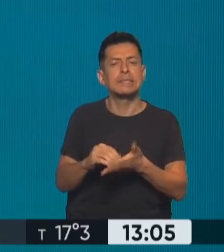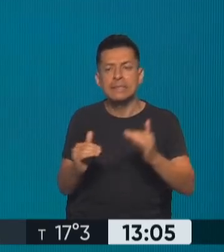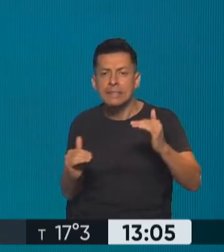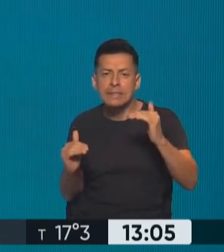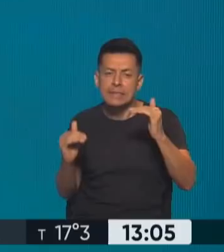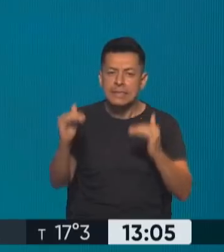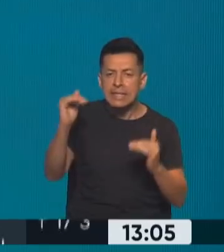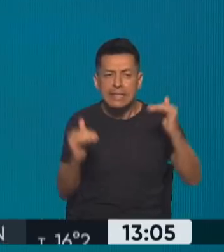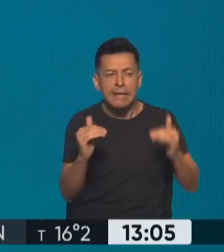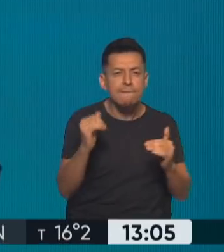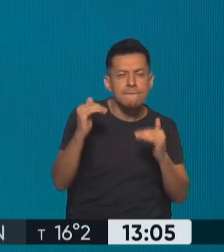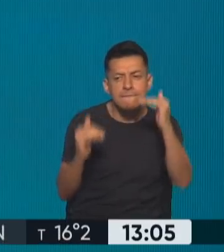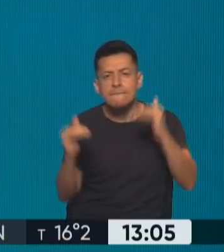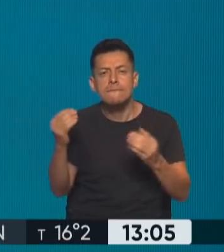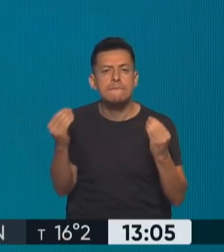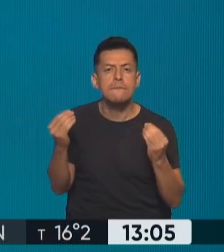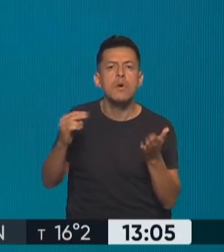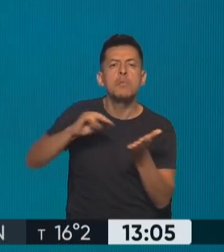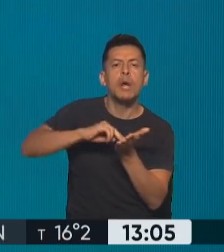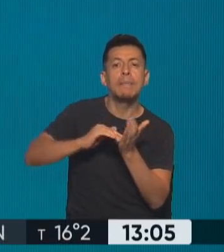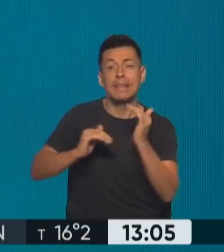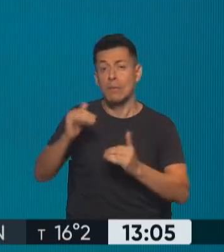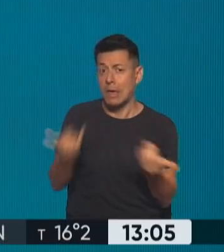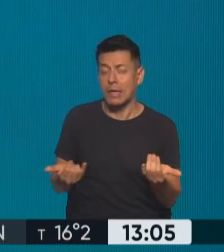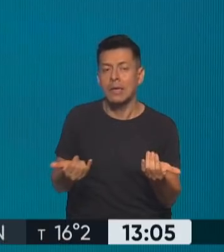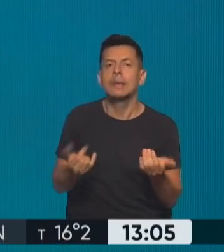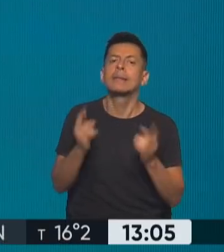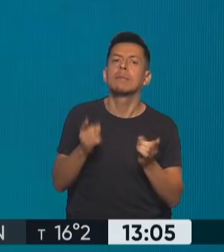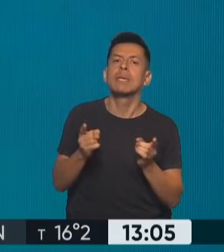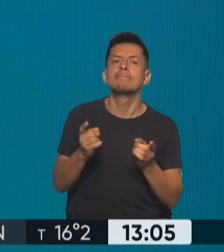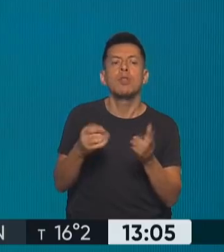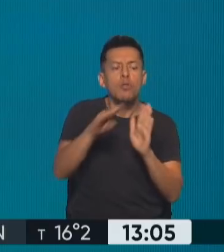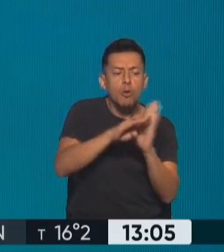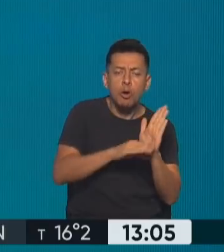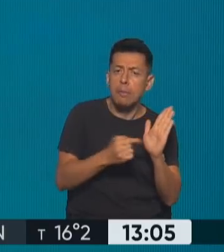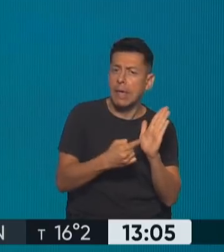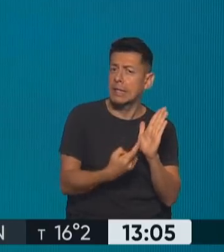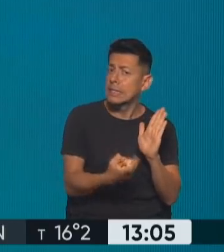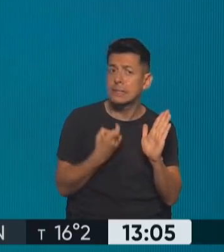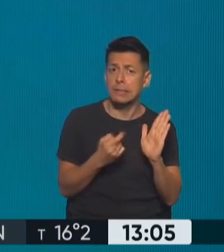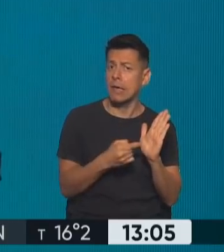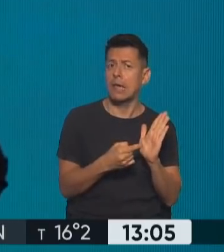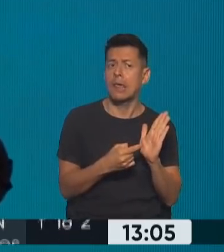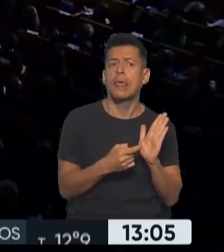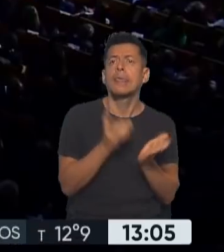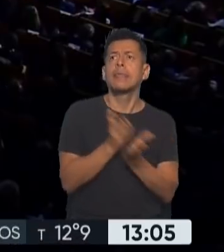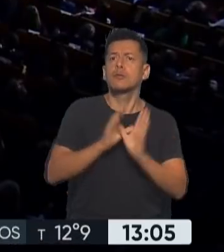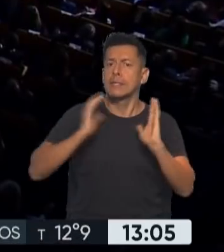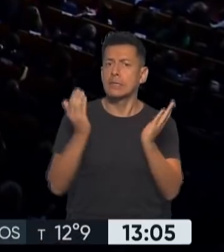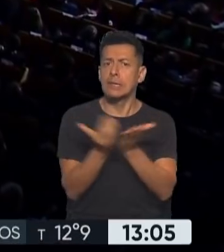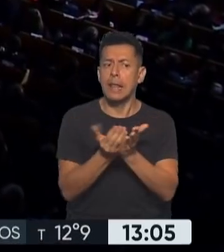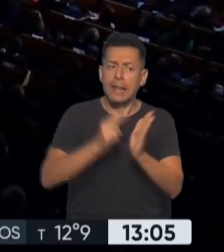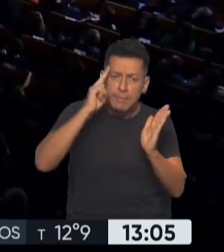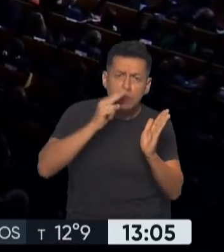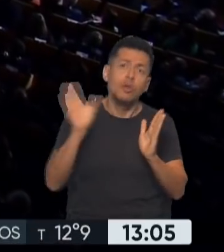equidad el problema de la desigualdad. También necesitamos normas de derecho internacional que sean